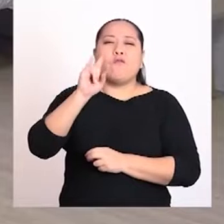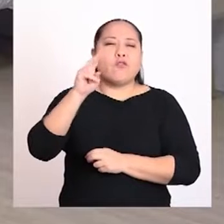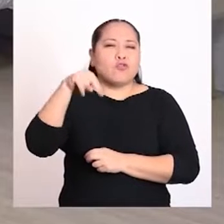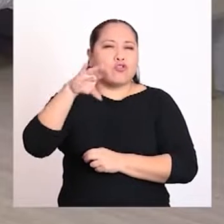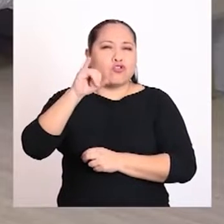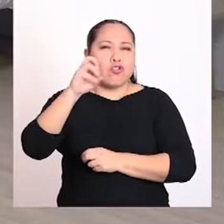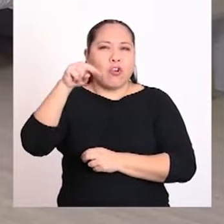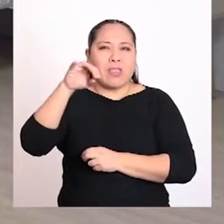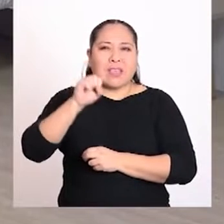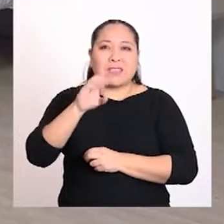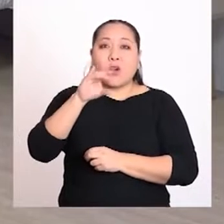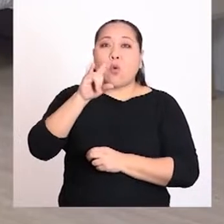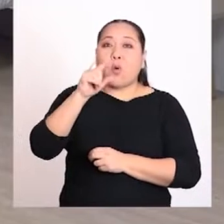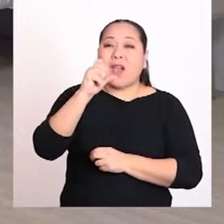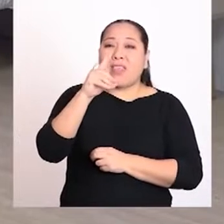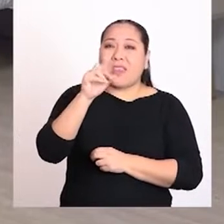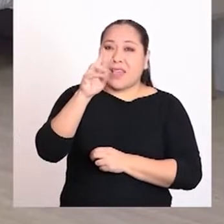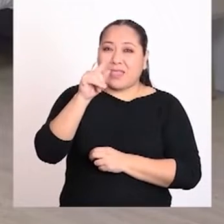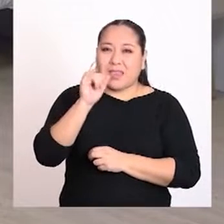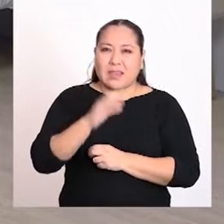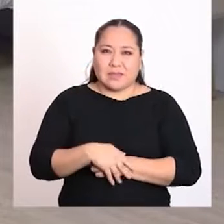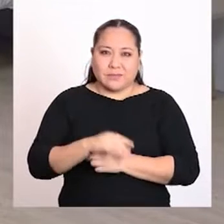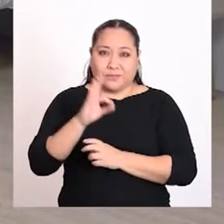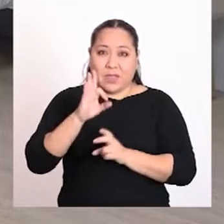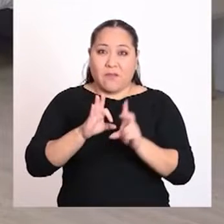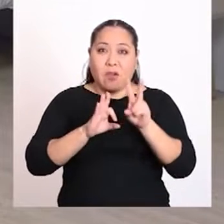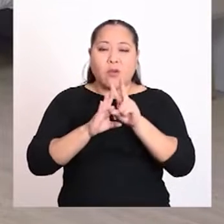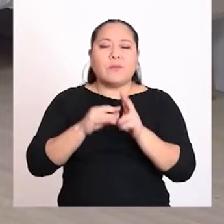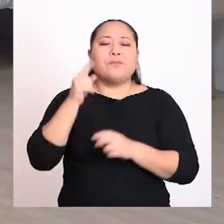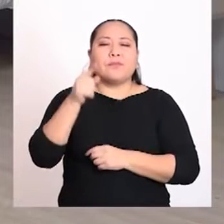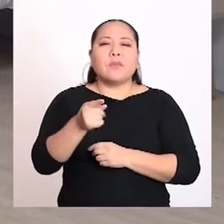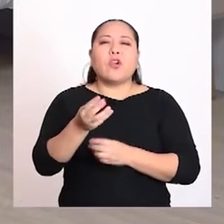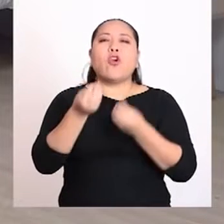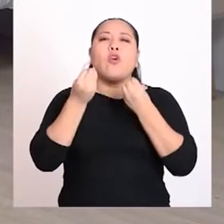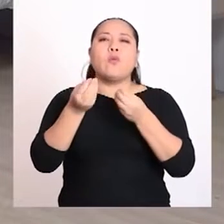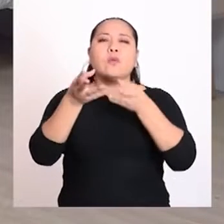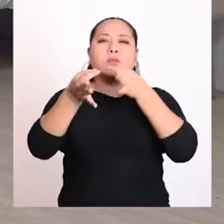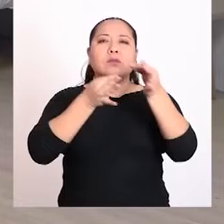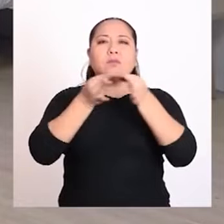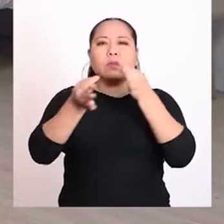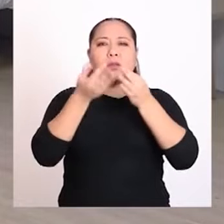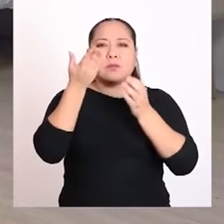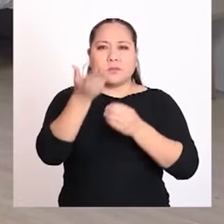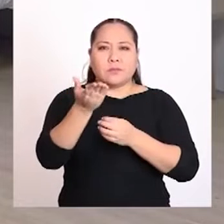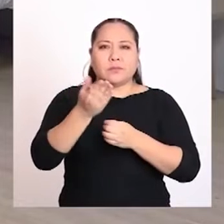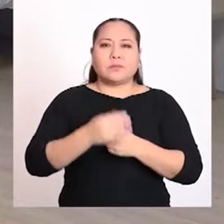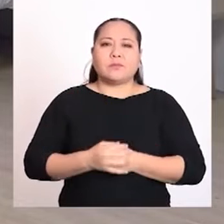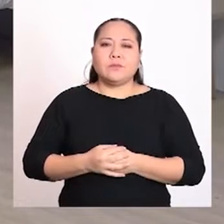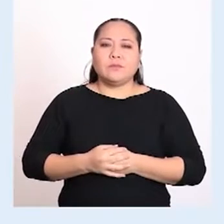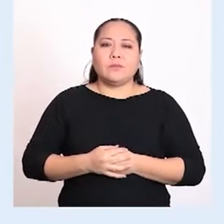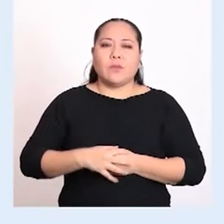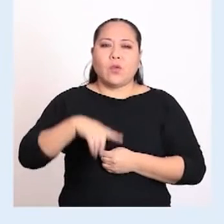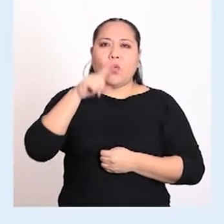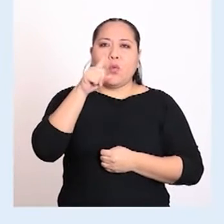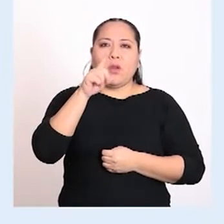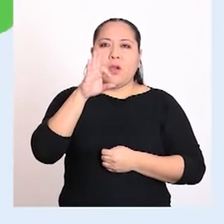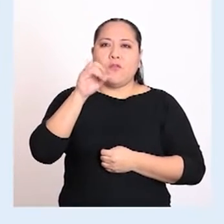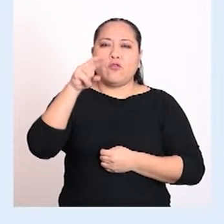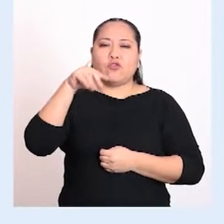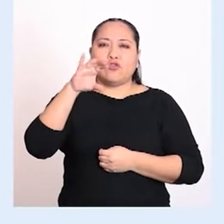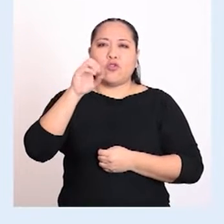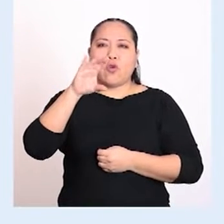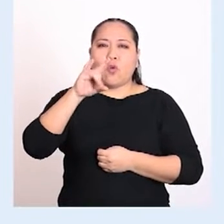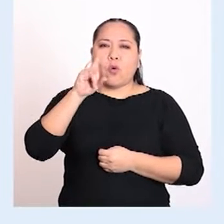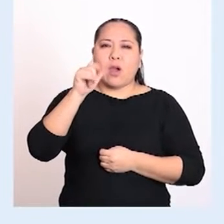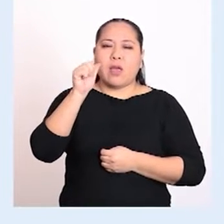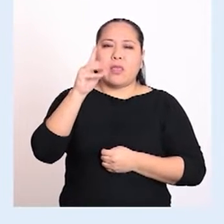¿Cómo eran? Las funciones cuadráticas se definen de la siguiente manera. Una